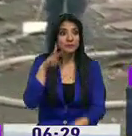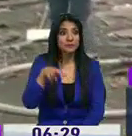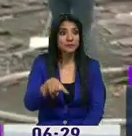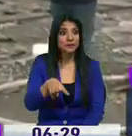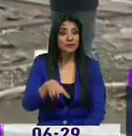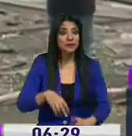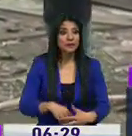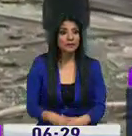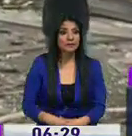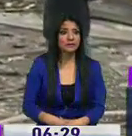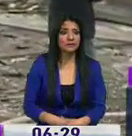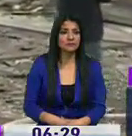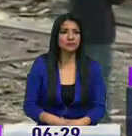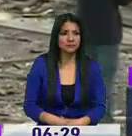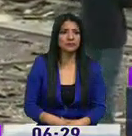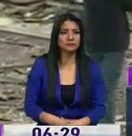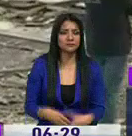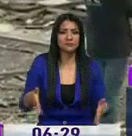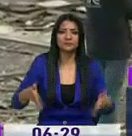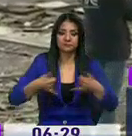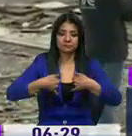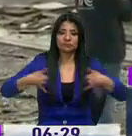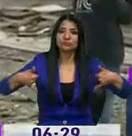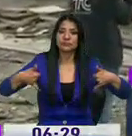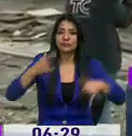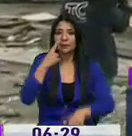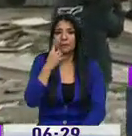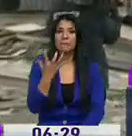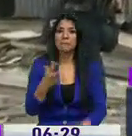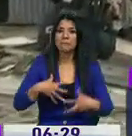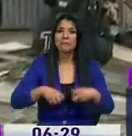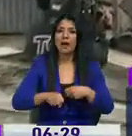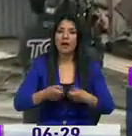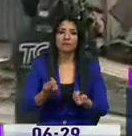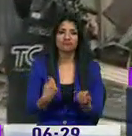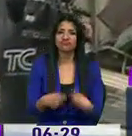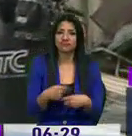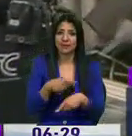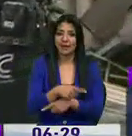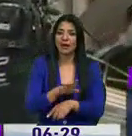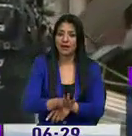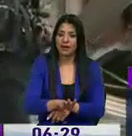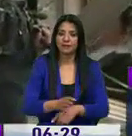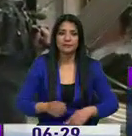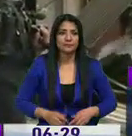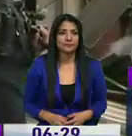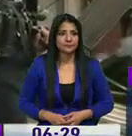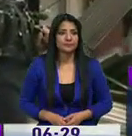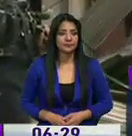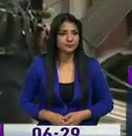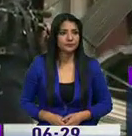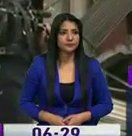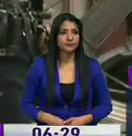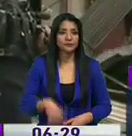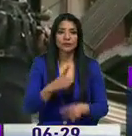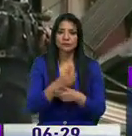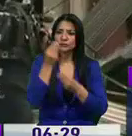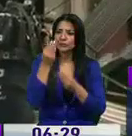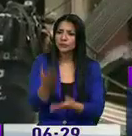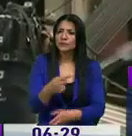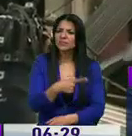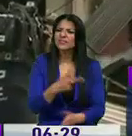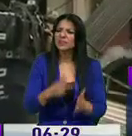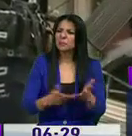parecer una panadería es la que sufrió este incidente vamos a ampliar la información entonces para que por favor nos comente que es